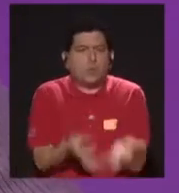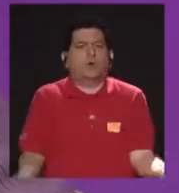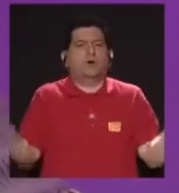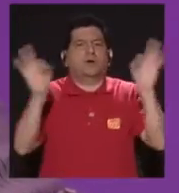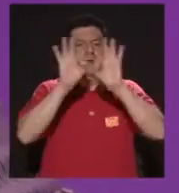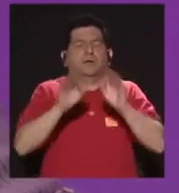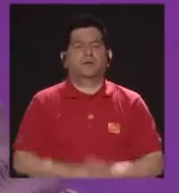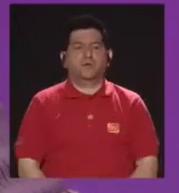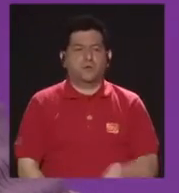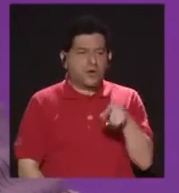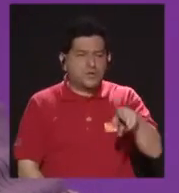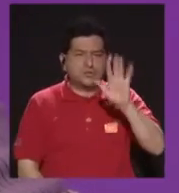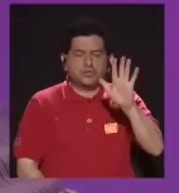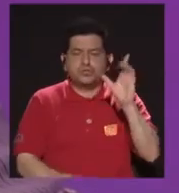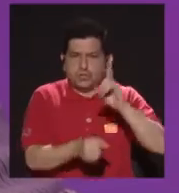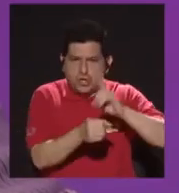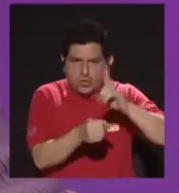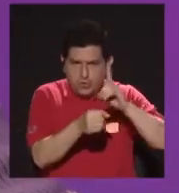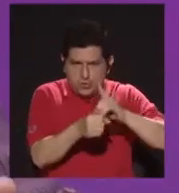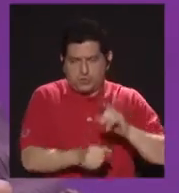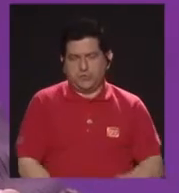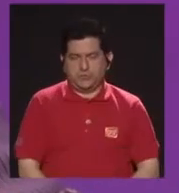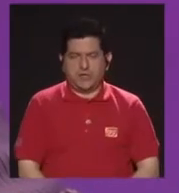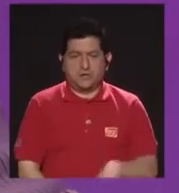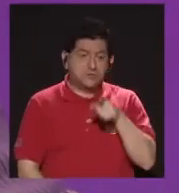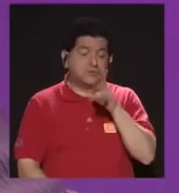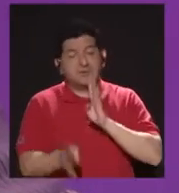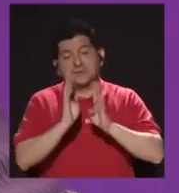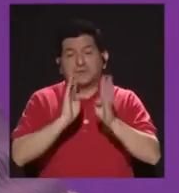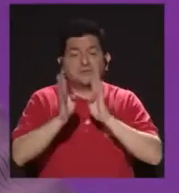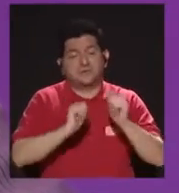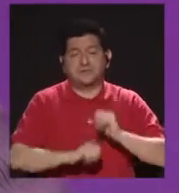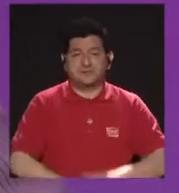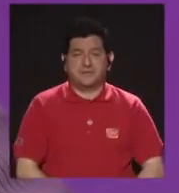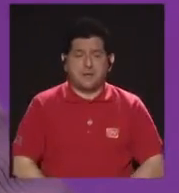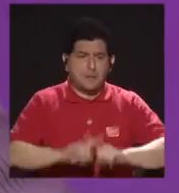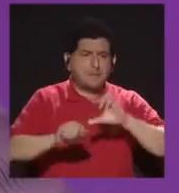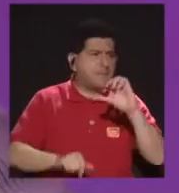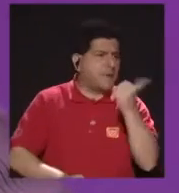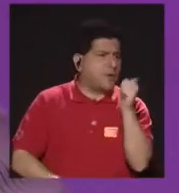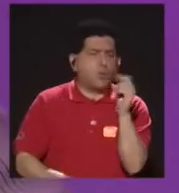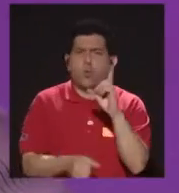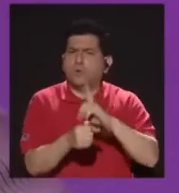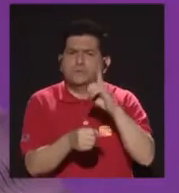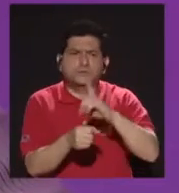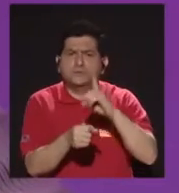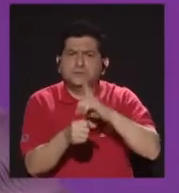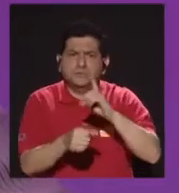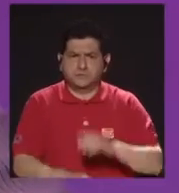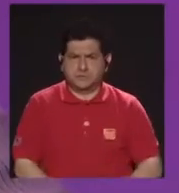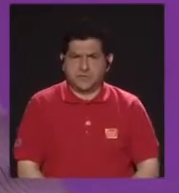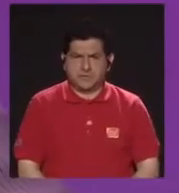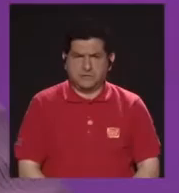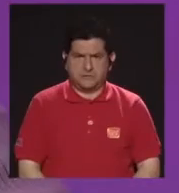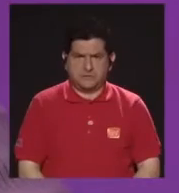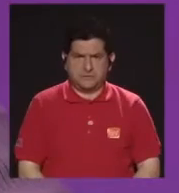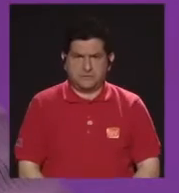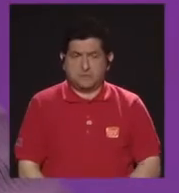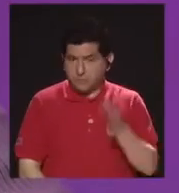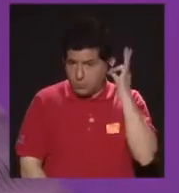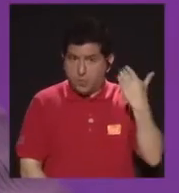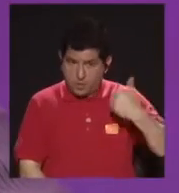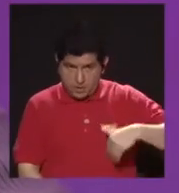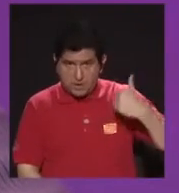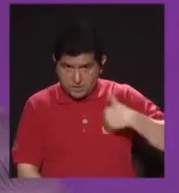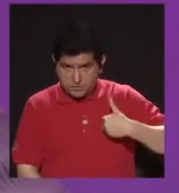esos cinco diputados fundamentalistas son los que hablan pero hay otro montón de diputados y diputadas